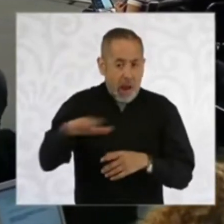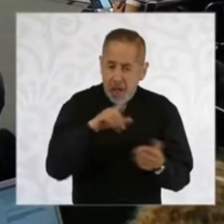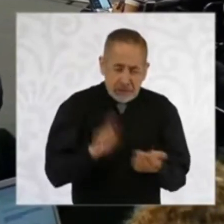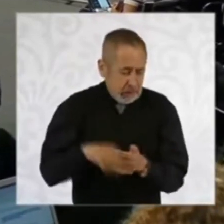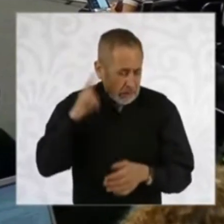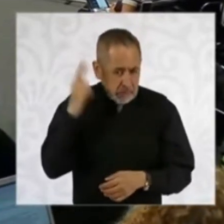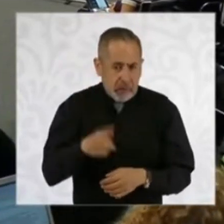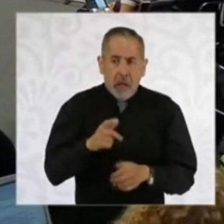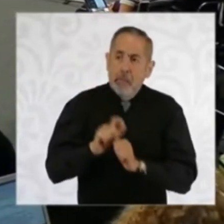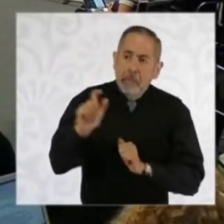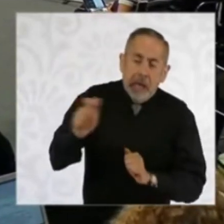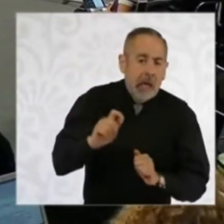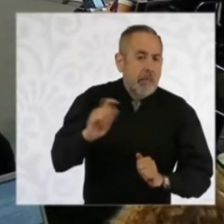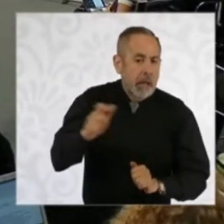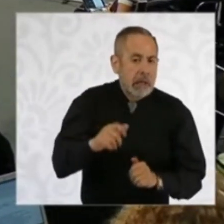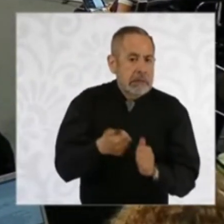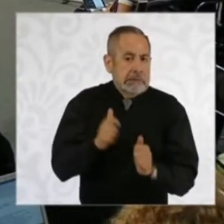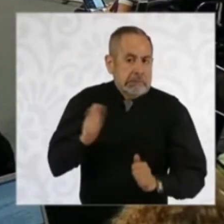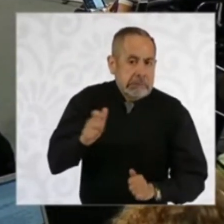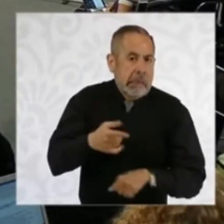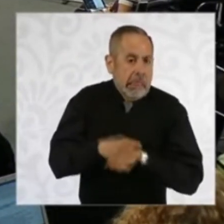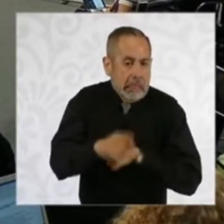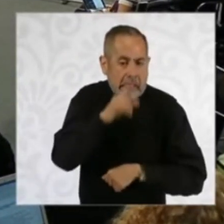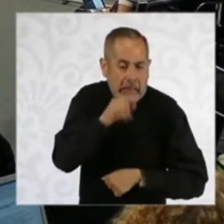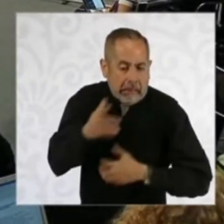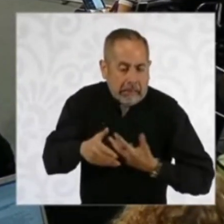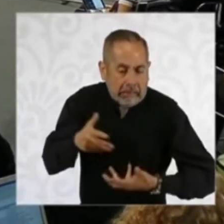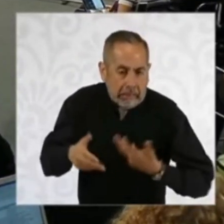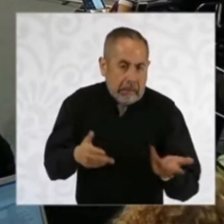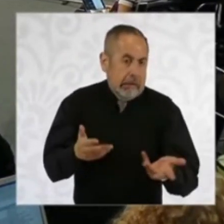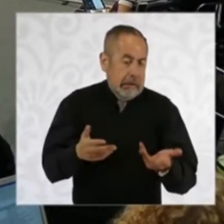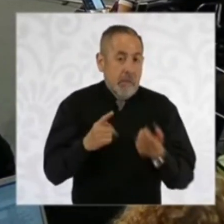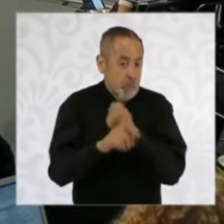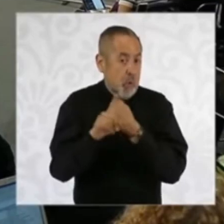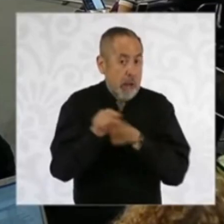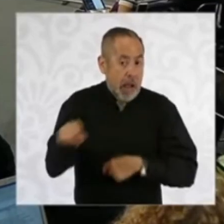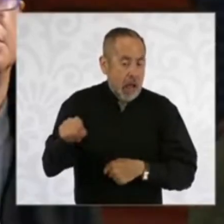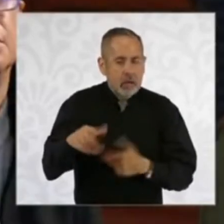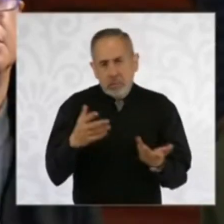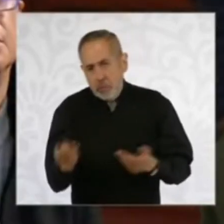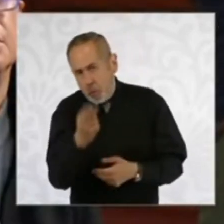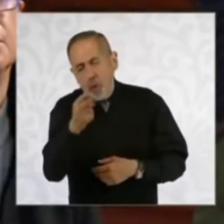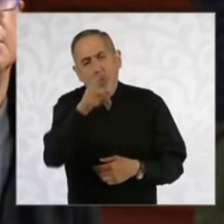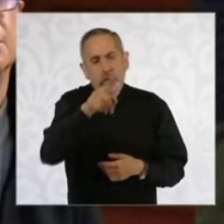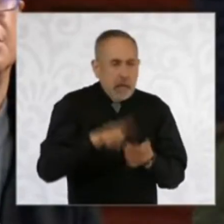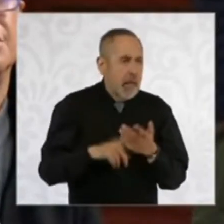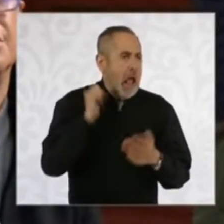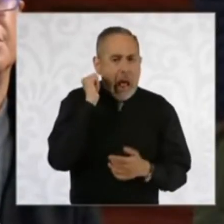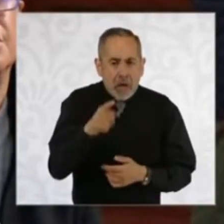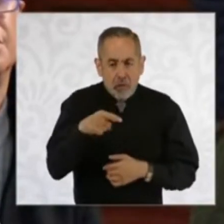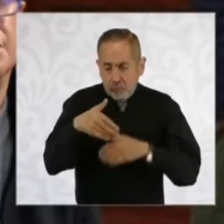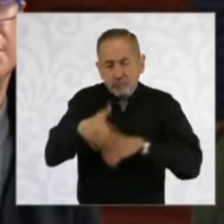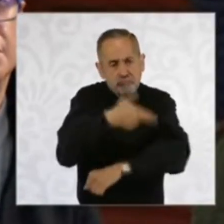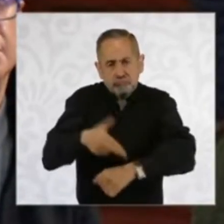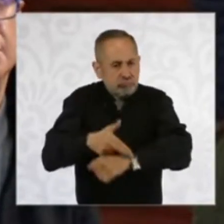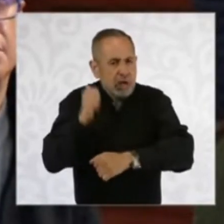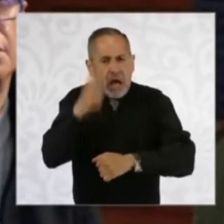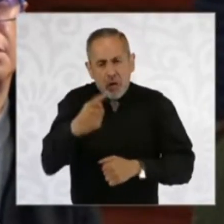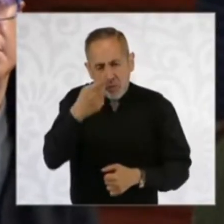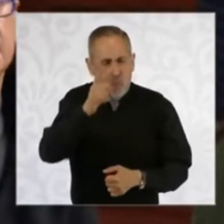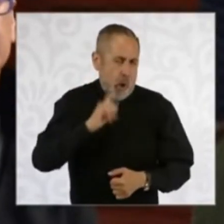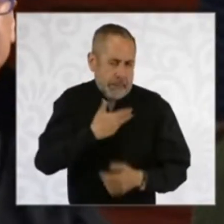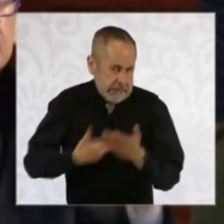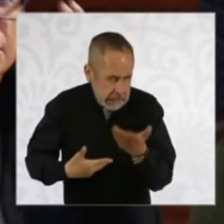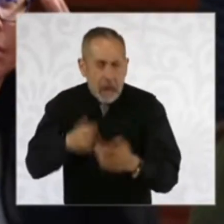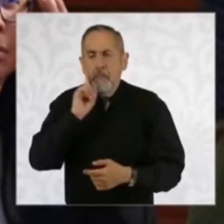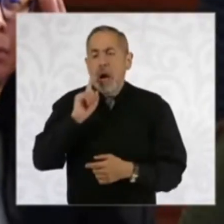con atrasos y pagos de este servicio. ¿Considerará esta problemática y retomará el tema en esta administración, señora presidenta, para tener